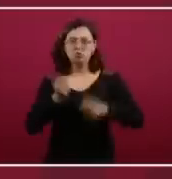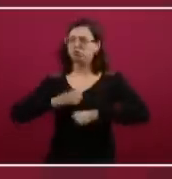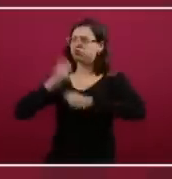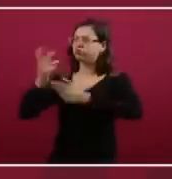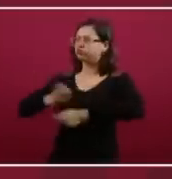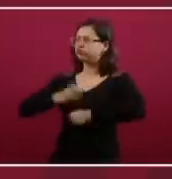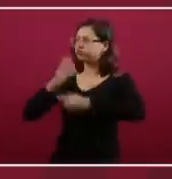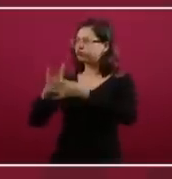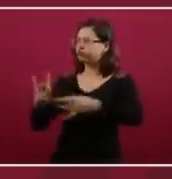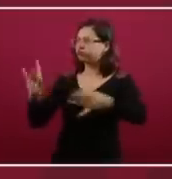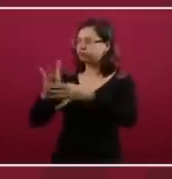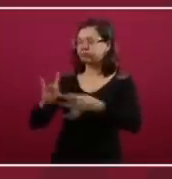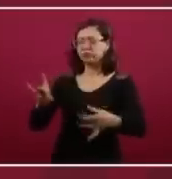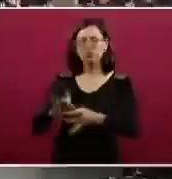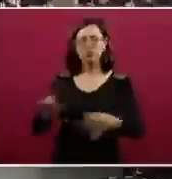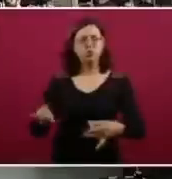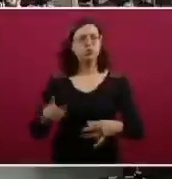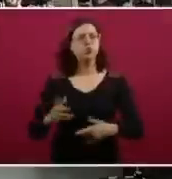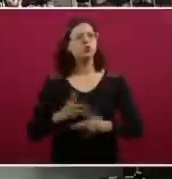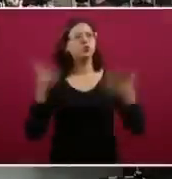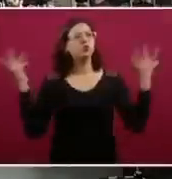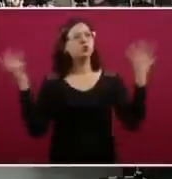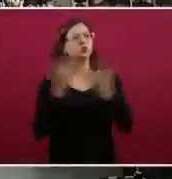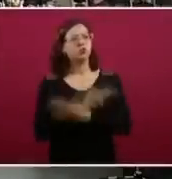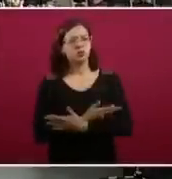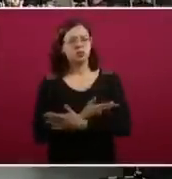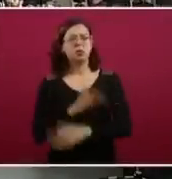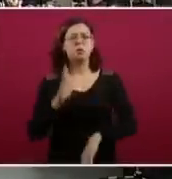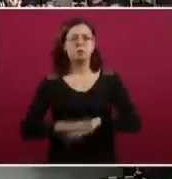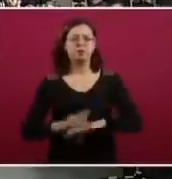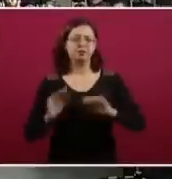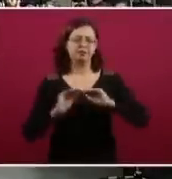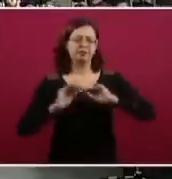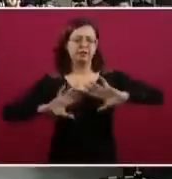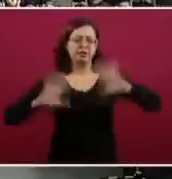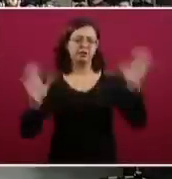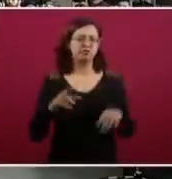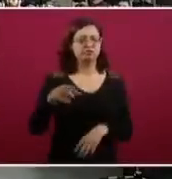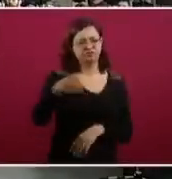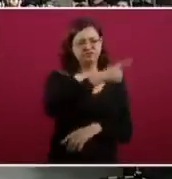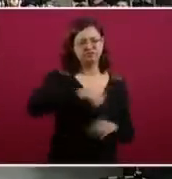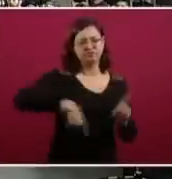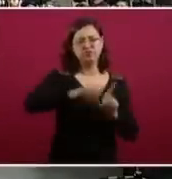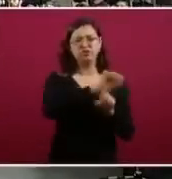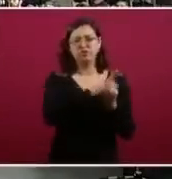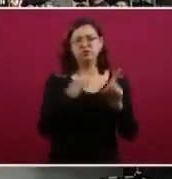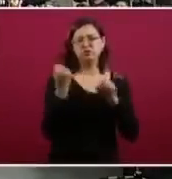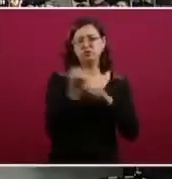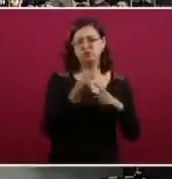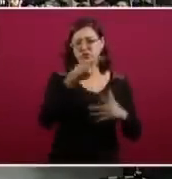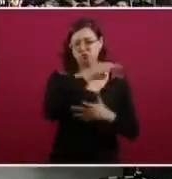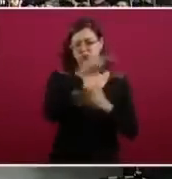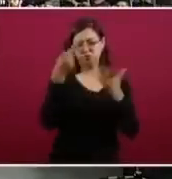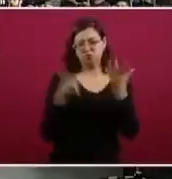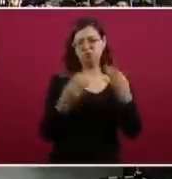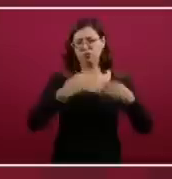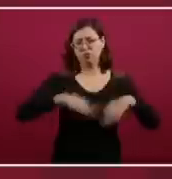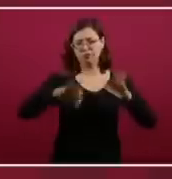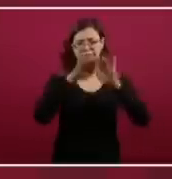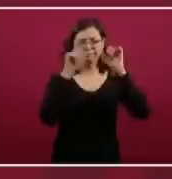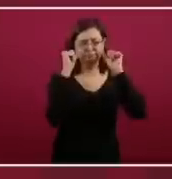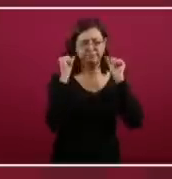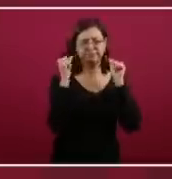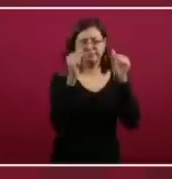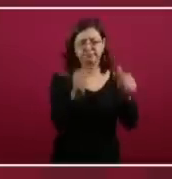era precisamente su situación y las prioridades que debería tener este gobierno. Entre otras, señor